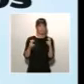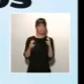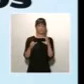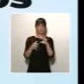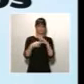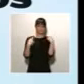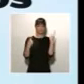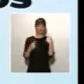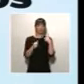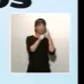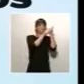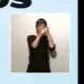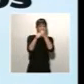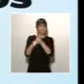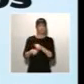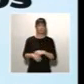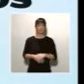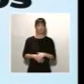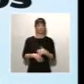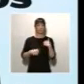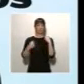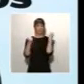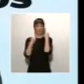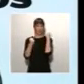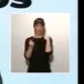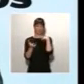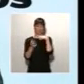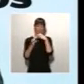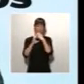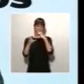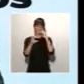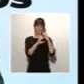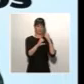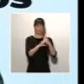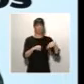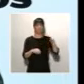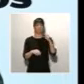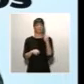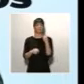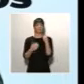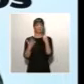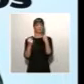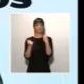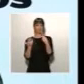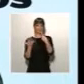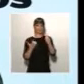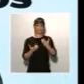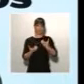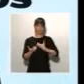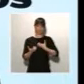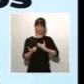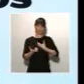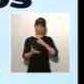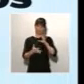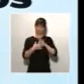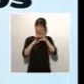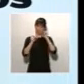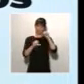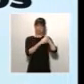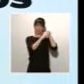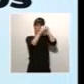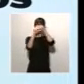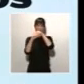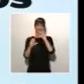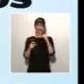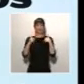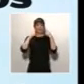Nuestras patrullas, en los más de 6.600 ayuntamientos que nos corresponden, procuran estar lo más cerca